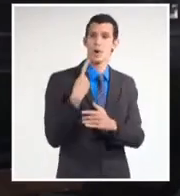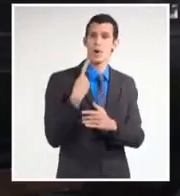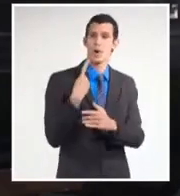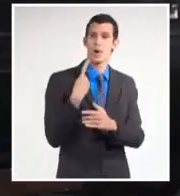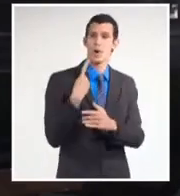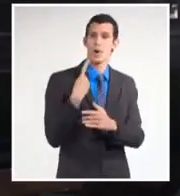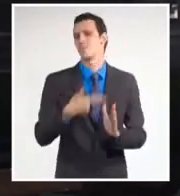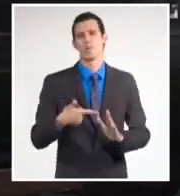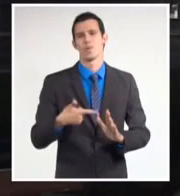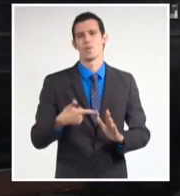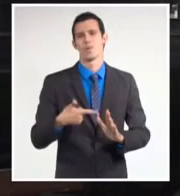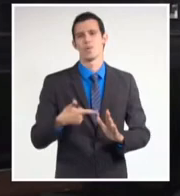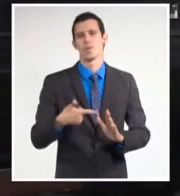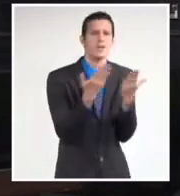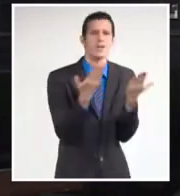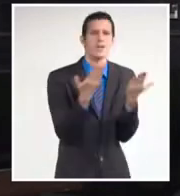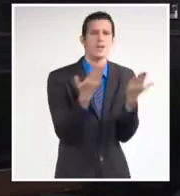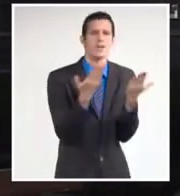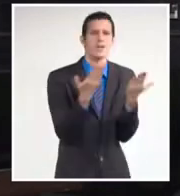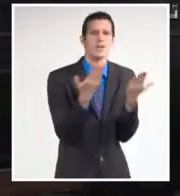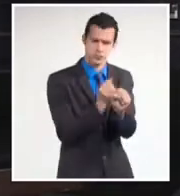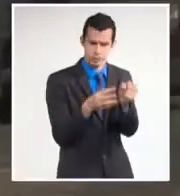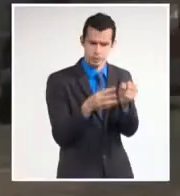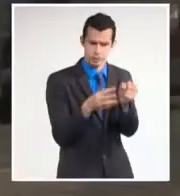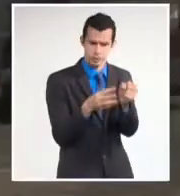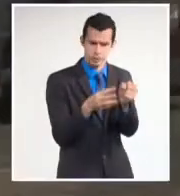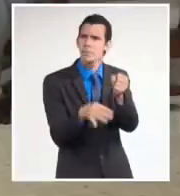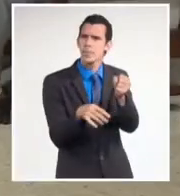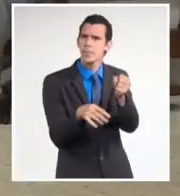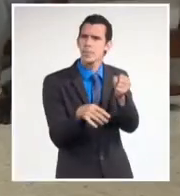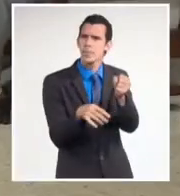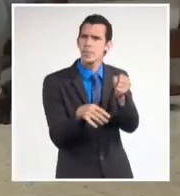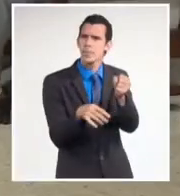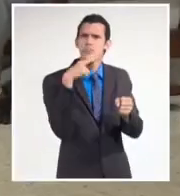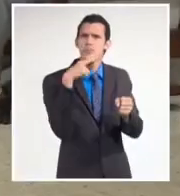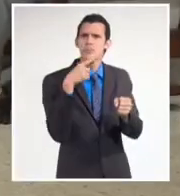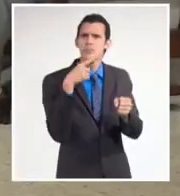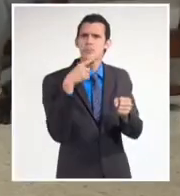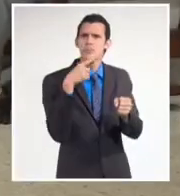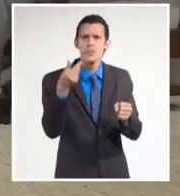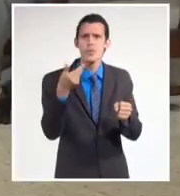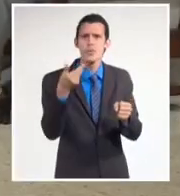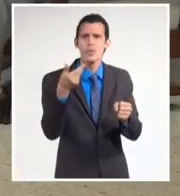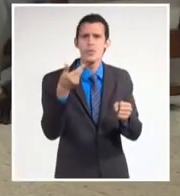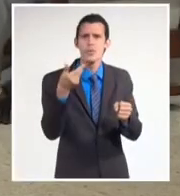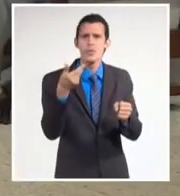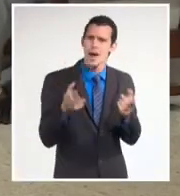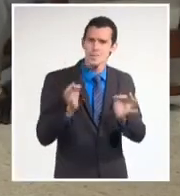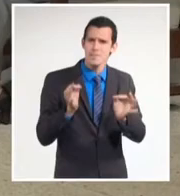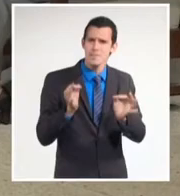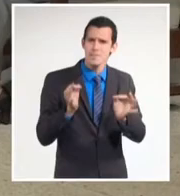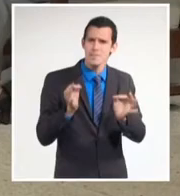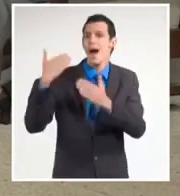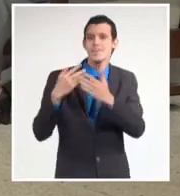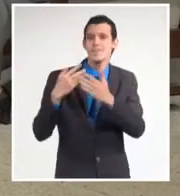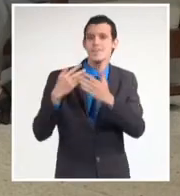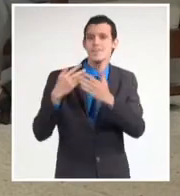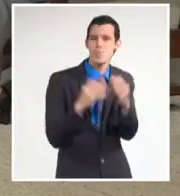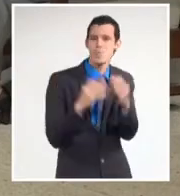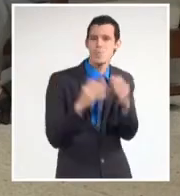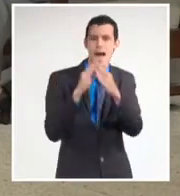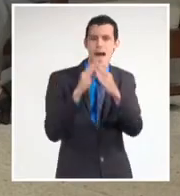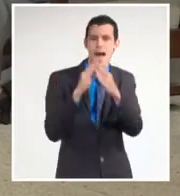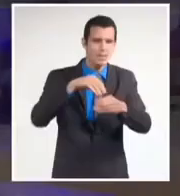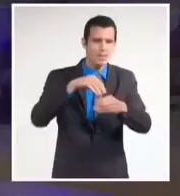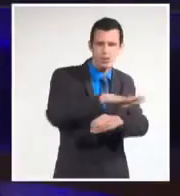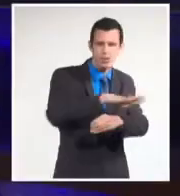porque en los medios la zafra azucarera era constante, y realmente se trata de revitalizar este sector. Es hoy una tarea fundamental para el